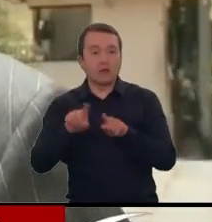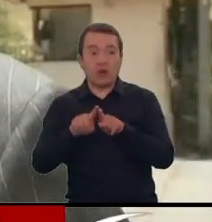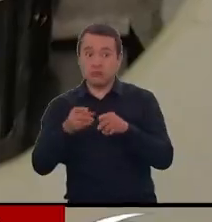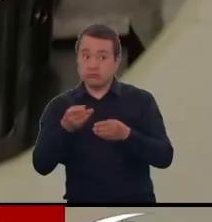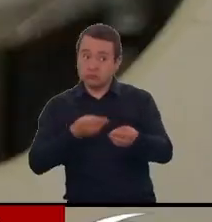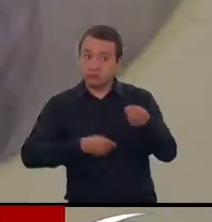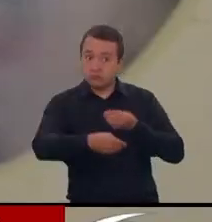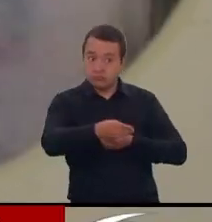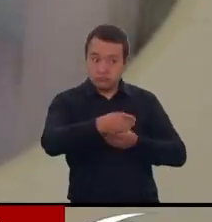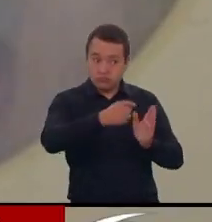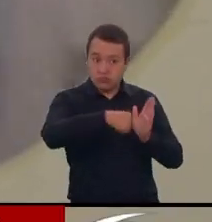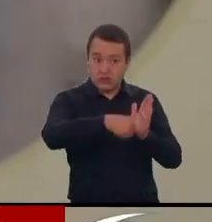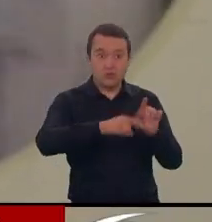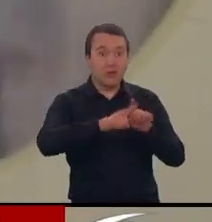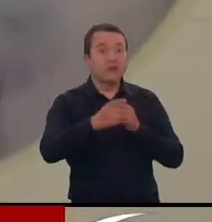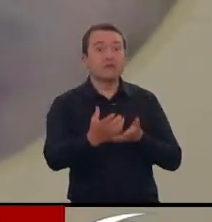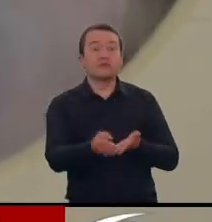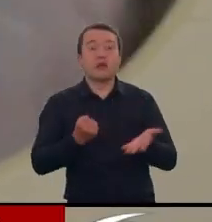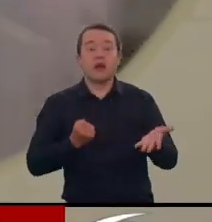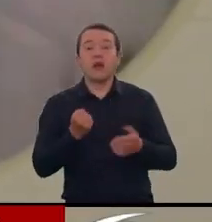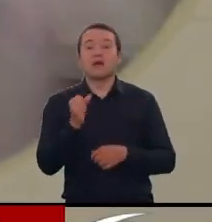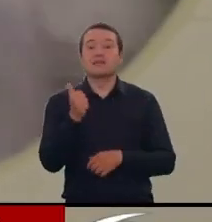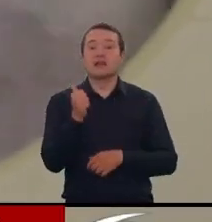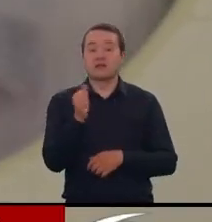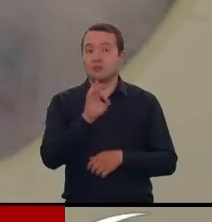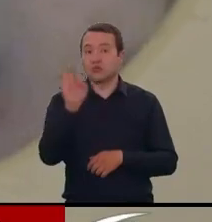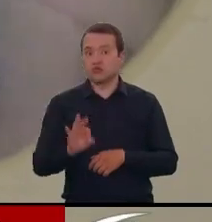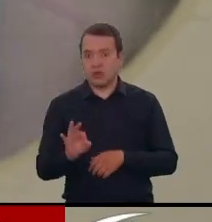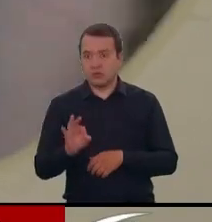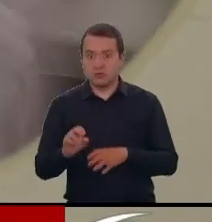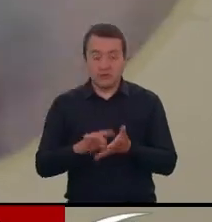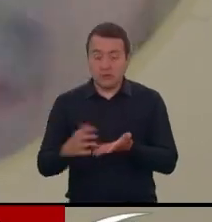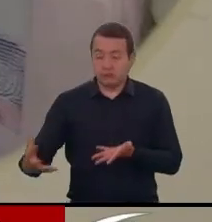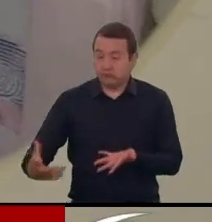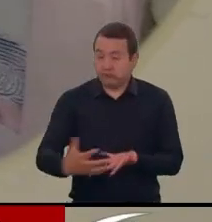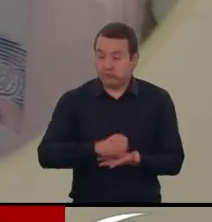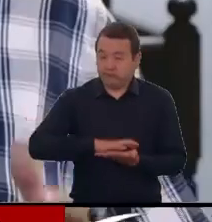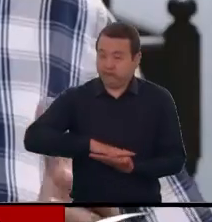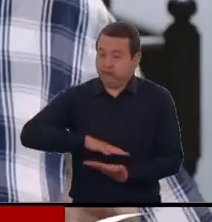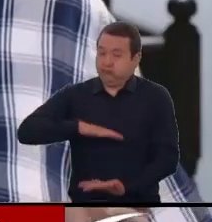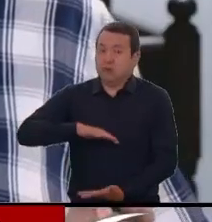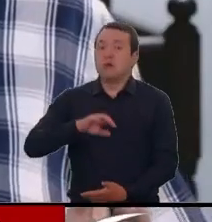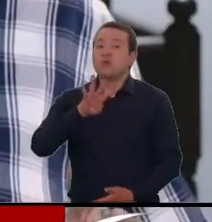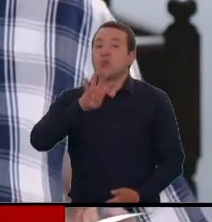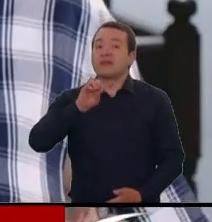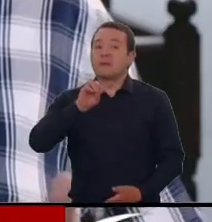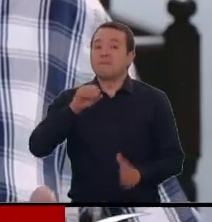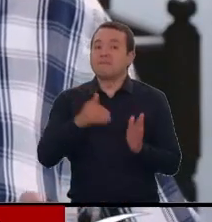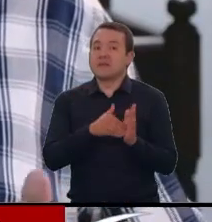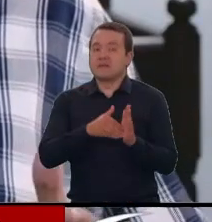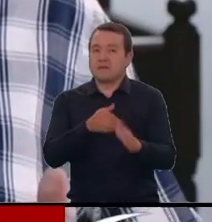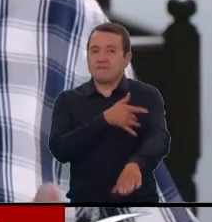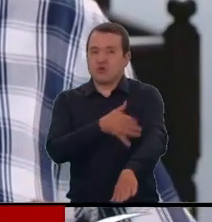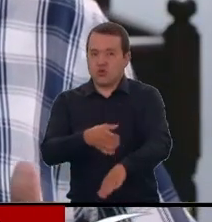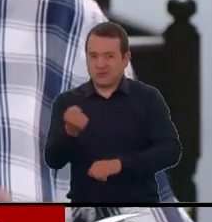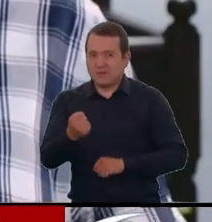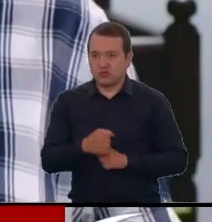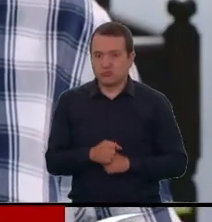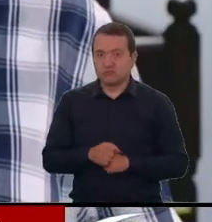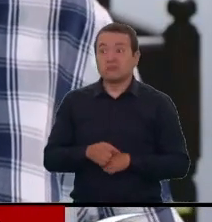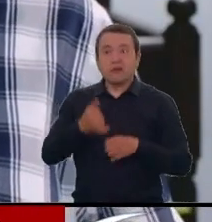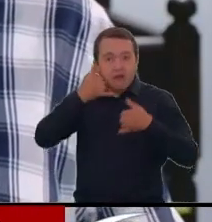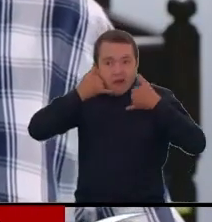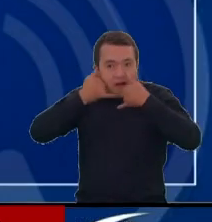desfalco de dineros públicos sería cercano a los 40 mil millones de pesos. En una de las interceptaciones, Mario Castaño habla con su asesor, Juan